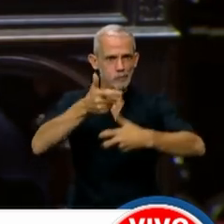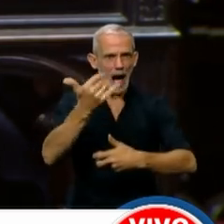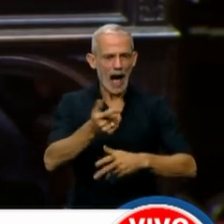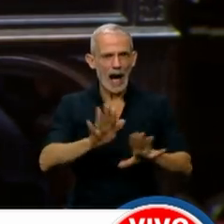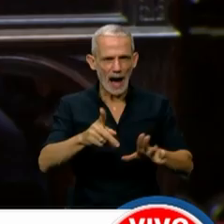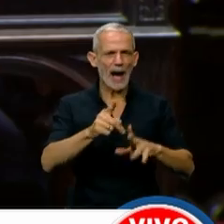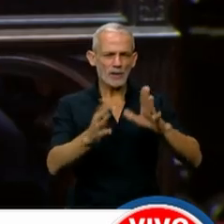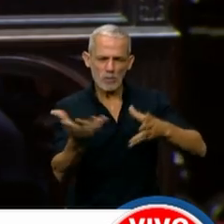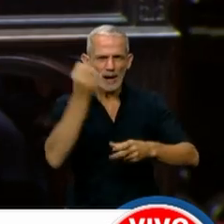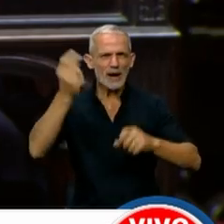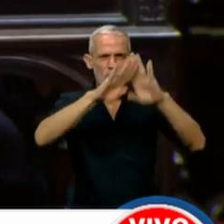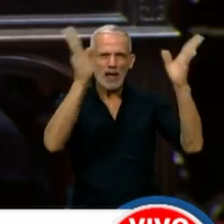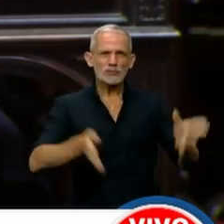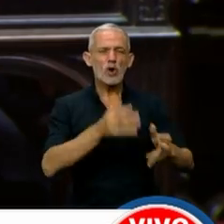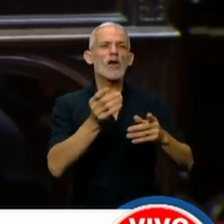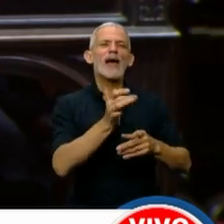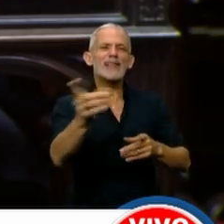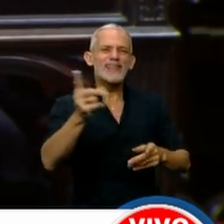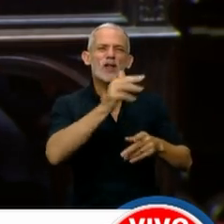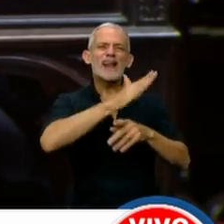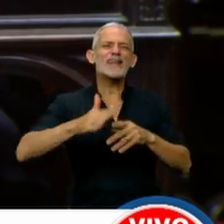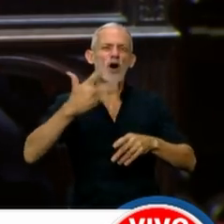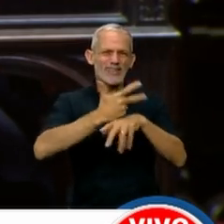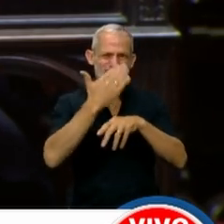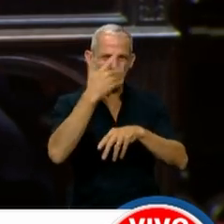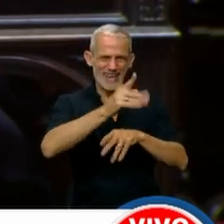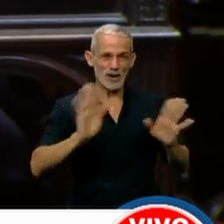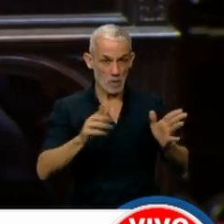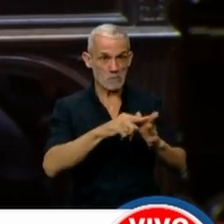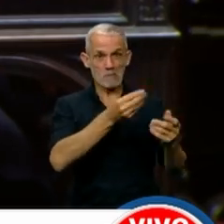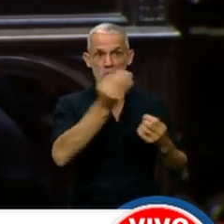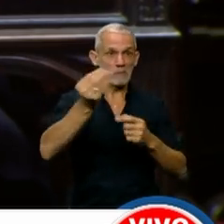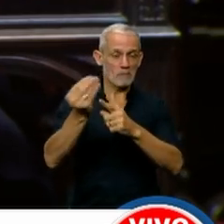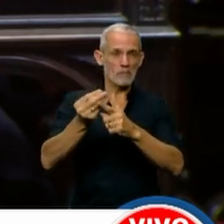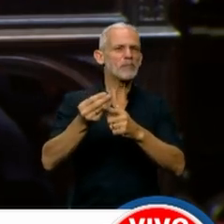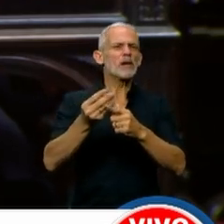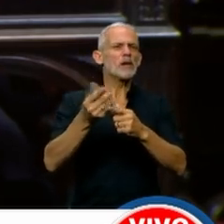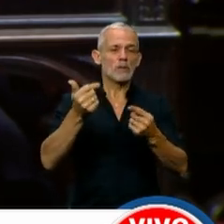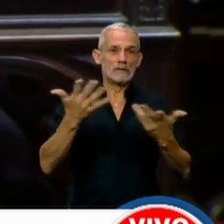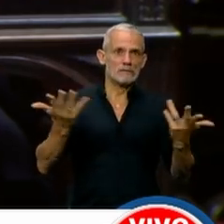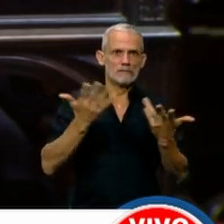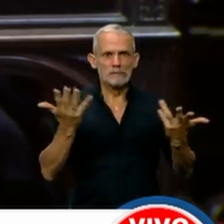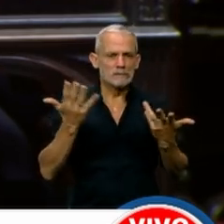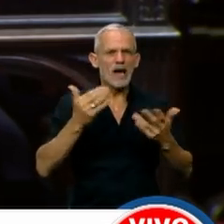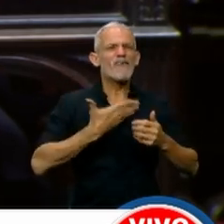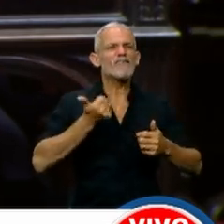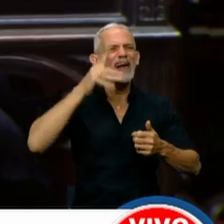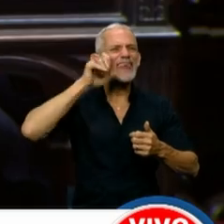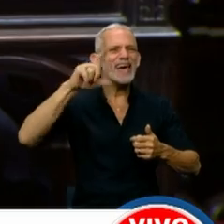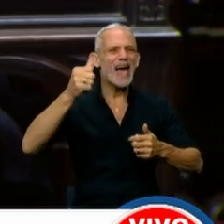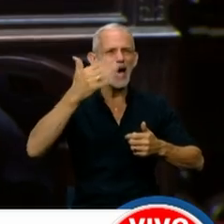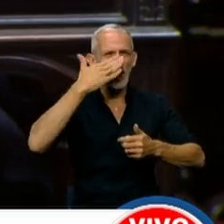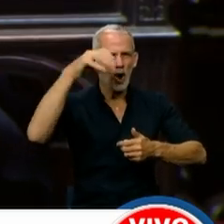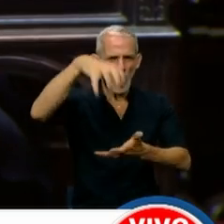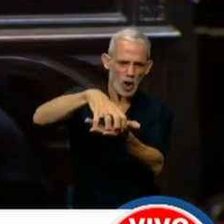de la recuperación del trabajo ferroviario en río tercero los trabajadores van a estar en vilo también en fadea en córdoba